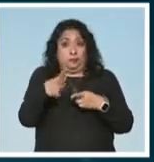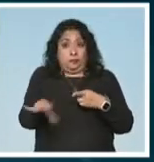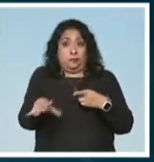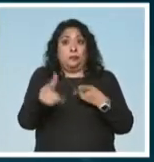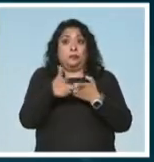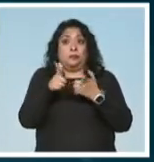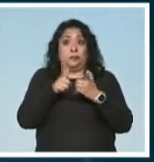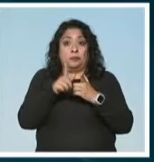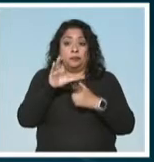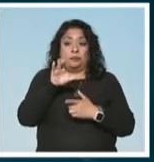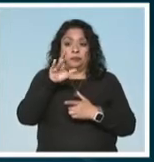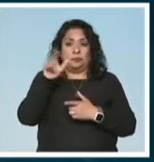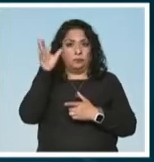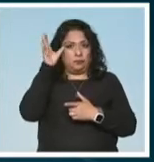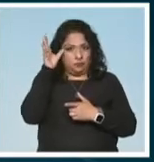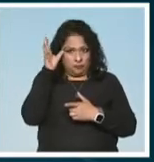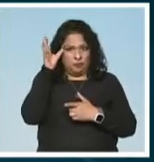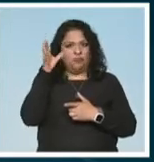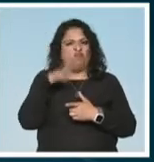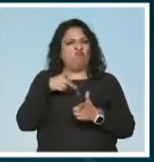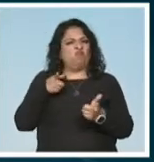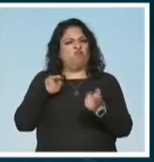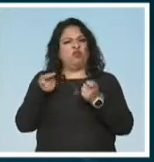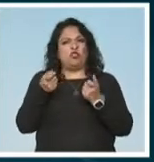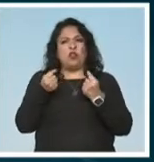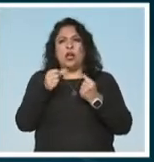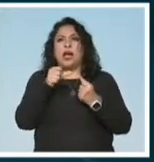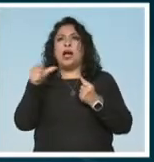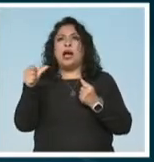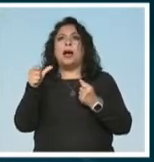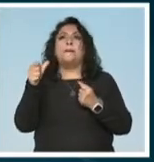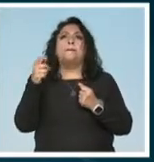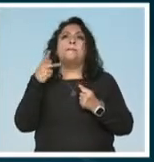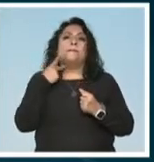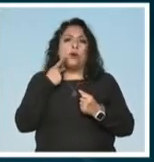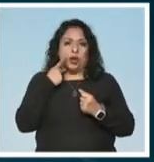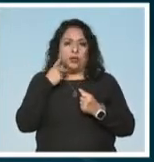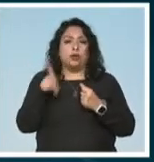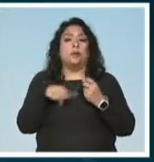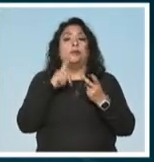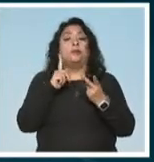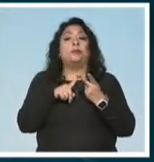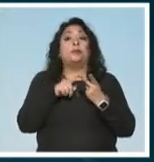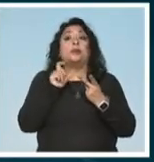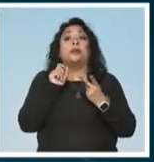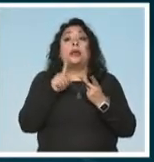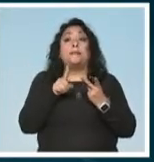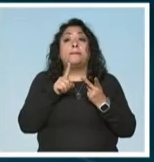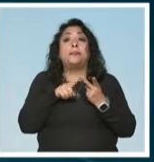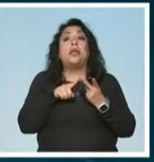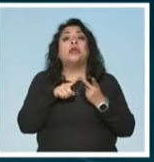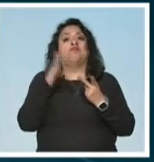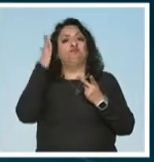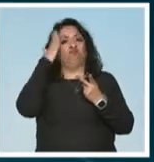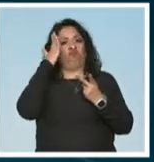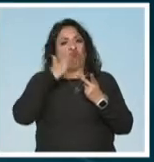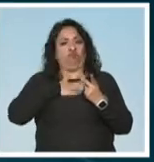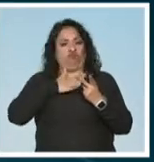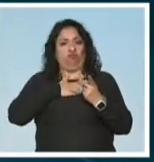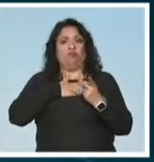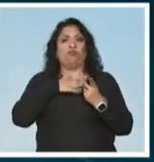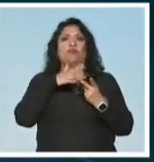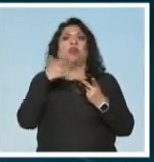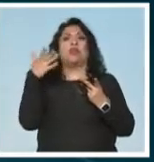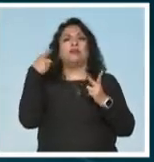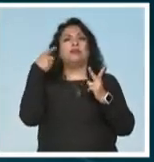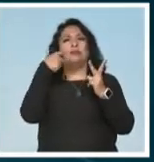del Partido Comunista Chino, que tiene un dominio absoluto sobre el Politburó. Luego, por otra parte, también preside el